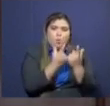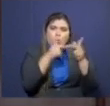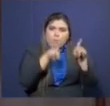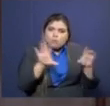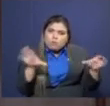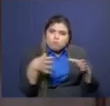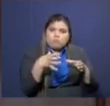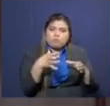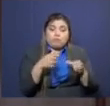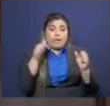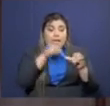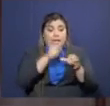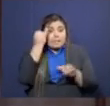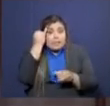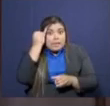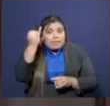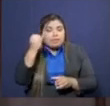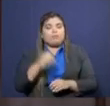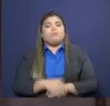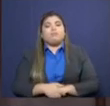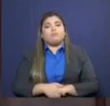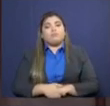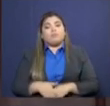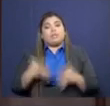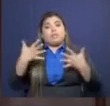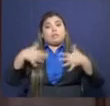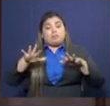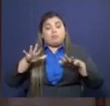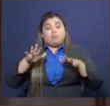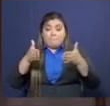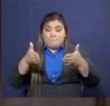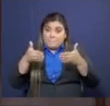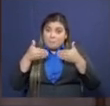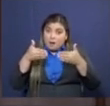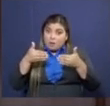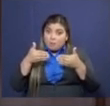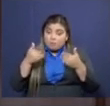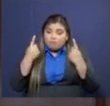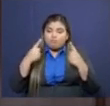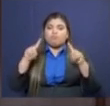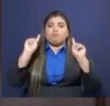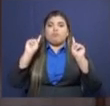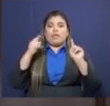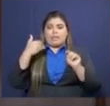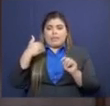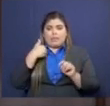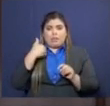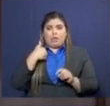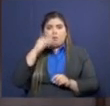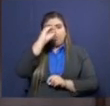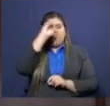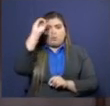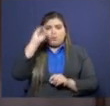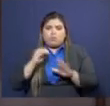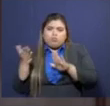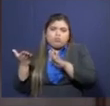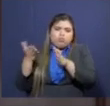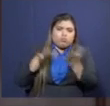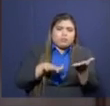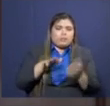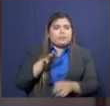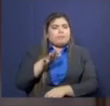Con esta estrategia hemos logrado que Panamá tenga una tasa de letalidad